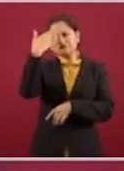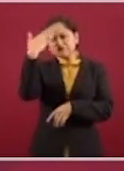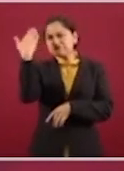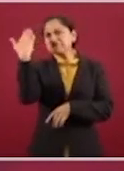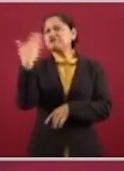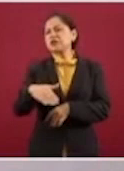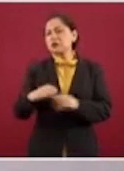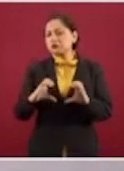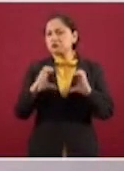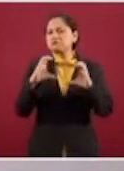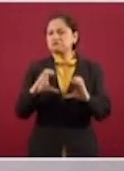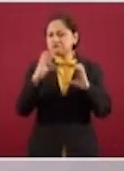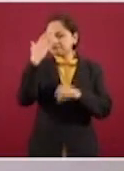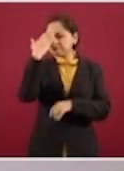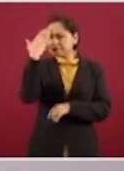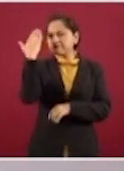No